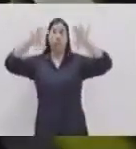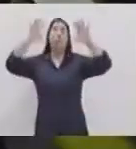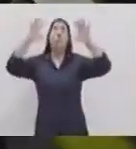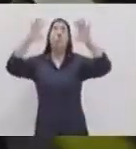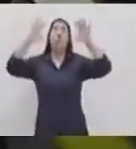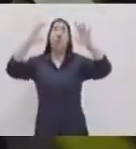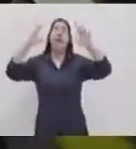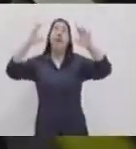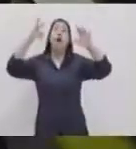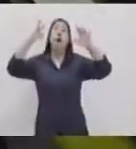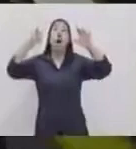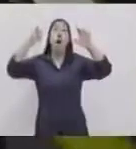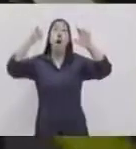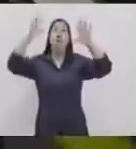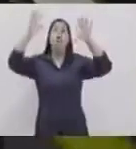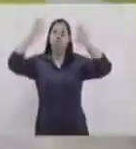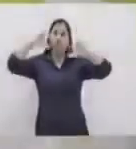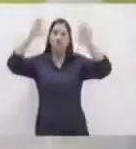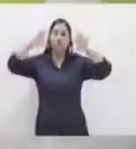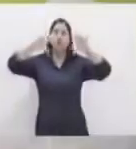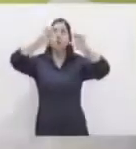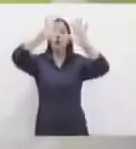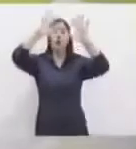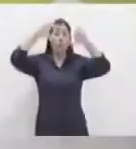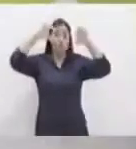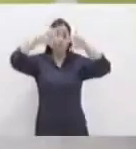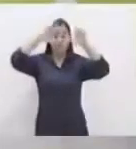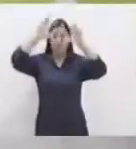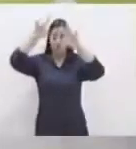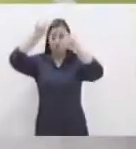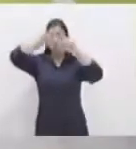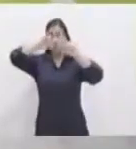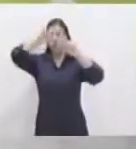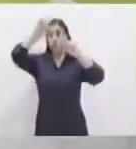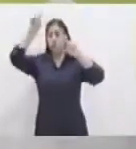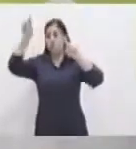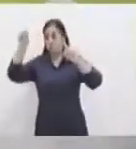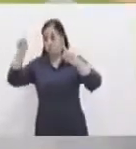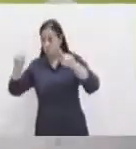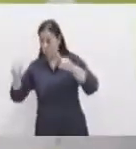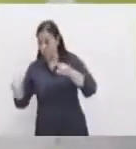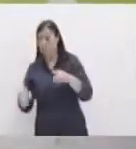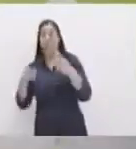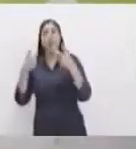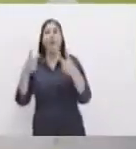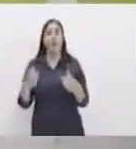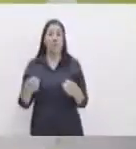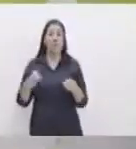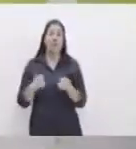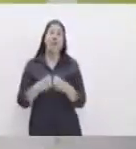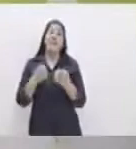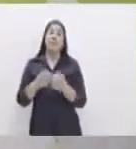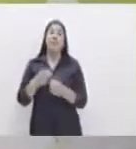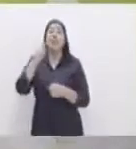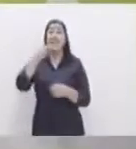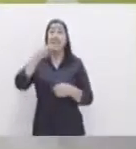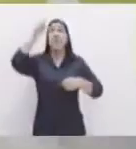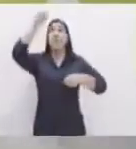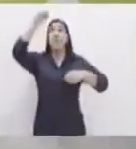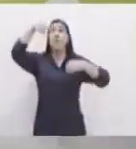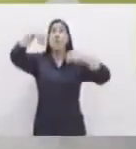se transforma del gaseoso al líquido, y entonces cuando esas gotas de